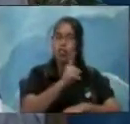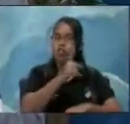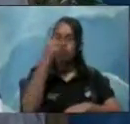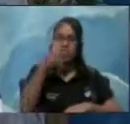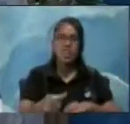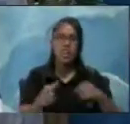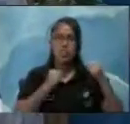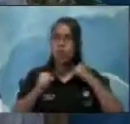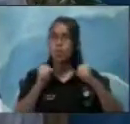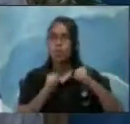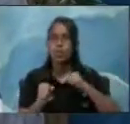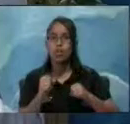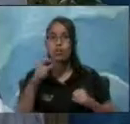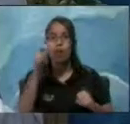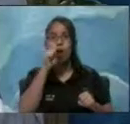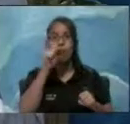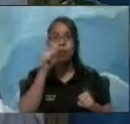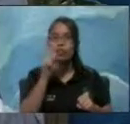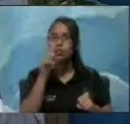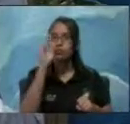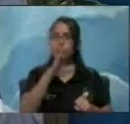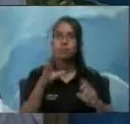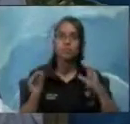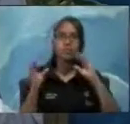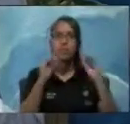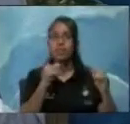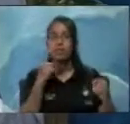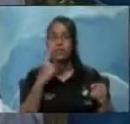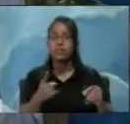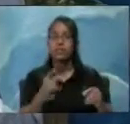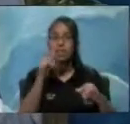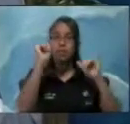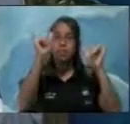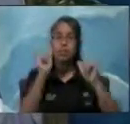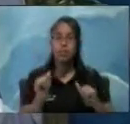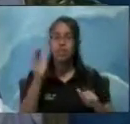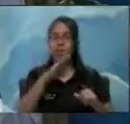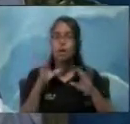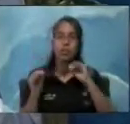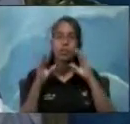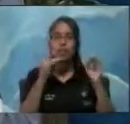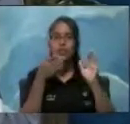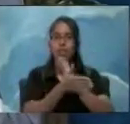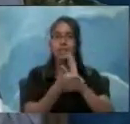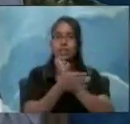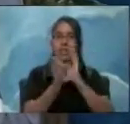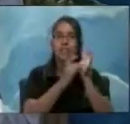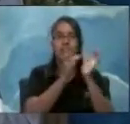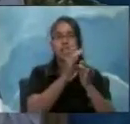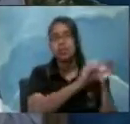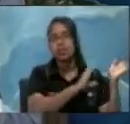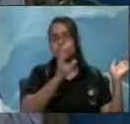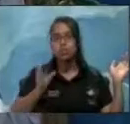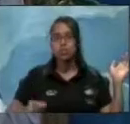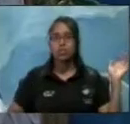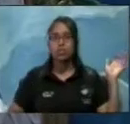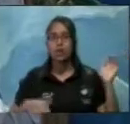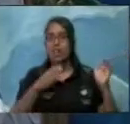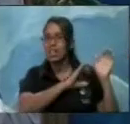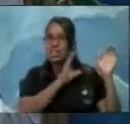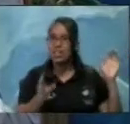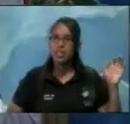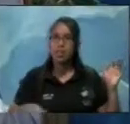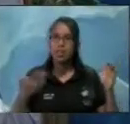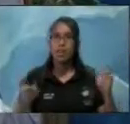David no estaba hablando como dice la escritura de él mismo sino que estaba hablando acerca de Jesucristo el decía el Cristo que